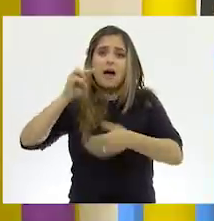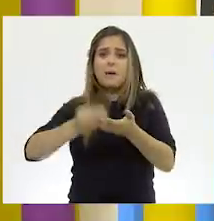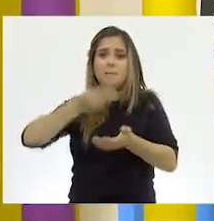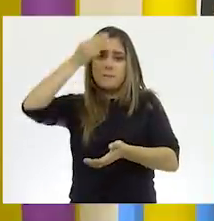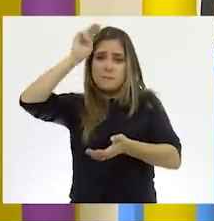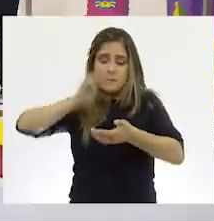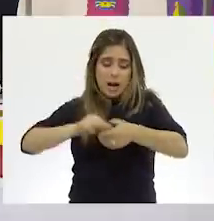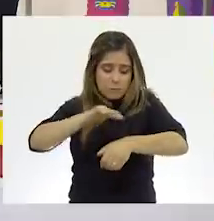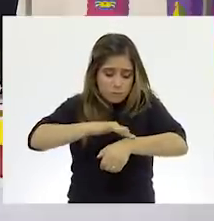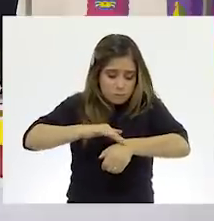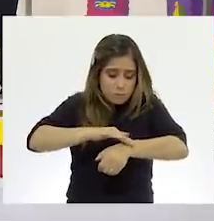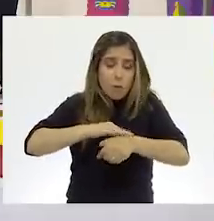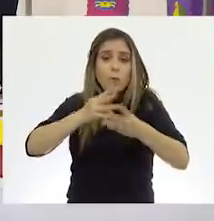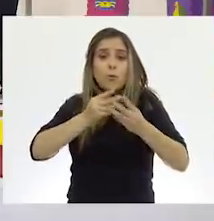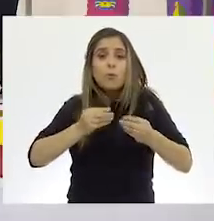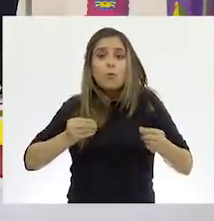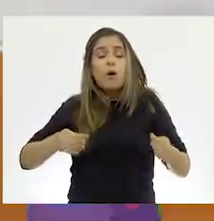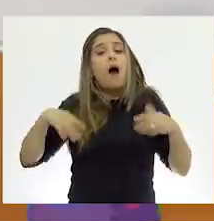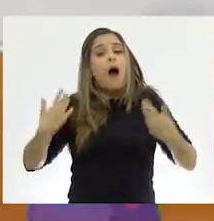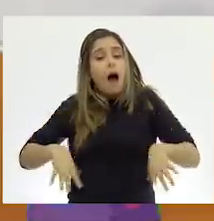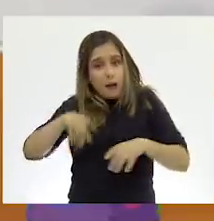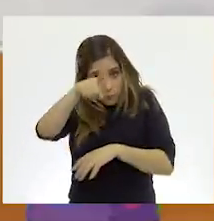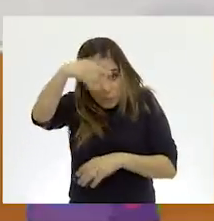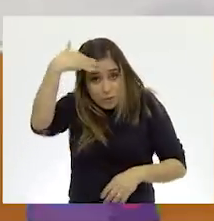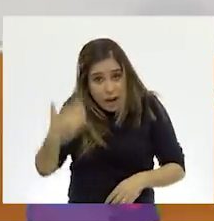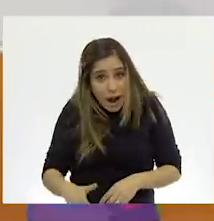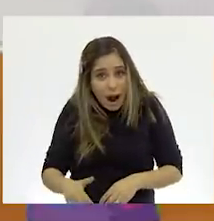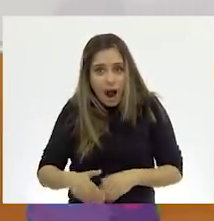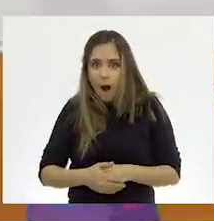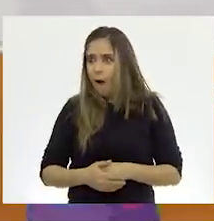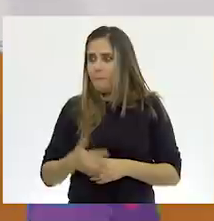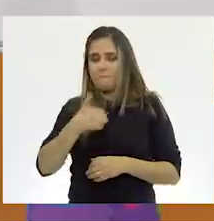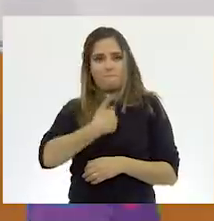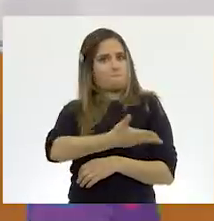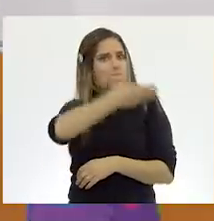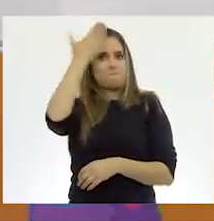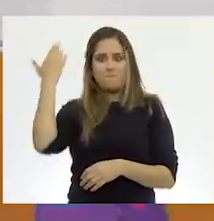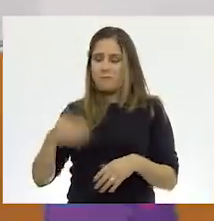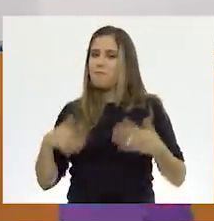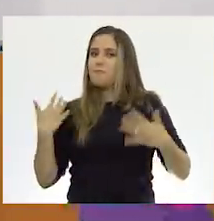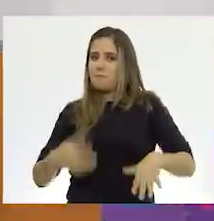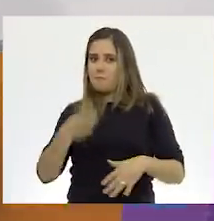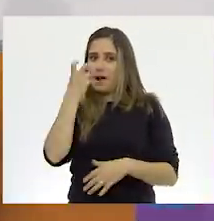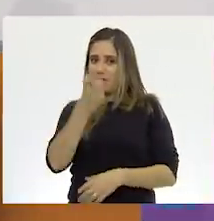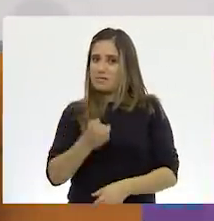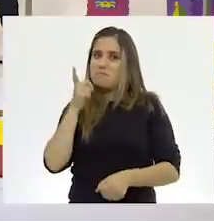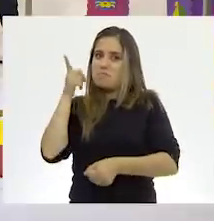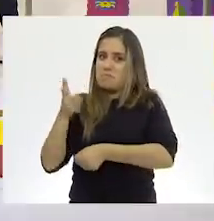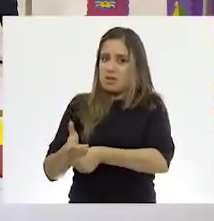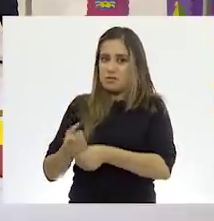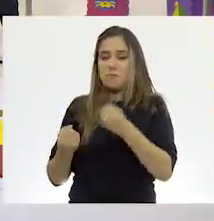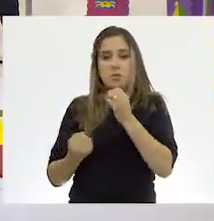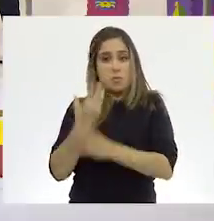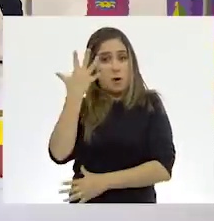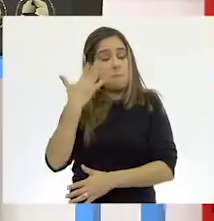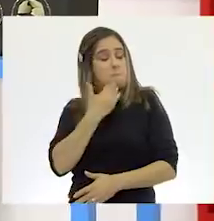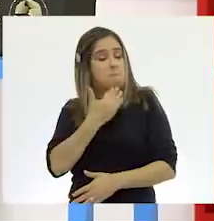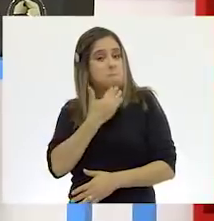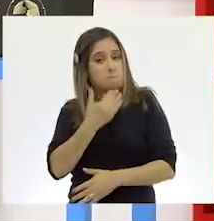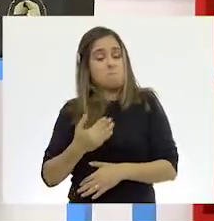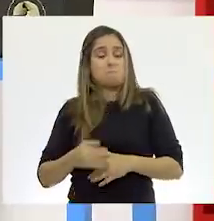Eso no lo sabía, ¿ustedes sí? Van a ser datos nuevos para todos. Así es. Te toca, Pilar. A ver, me toca y...